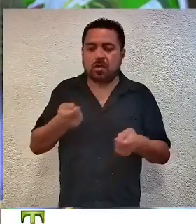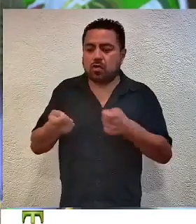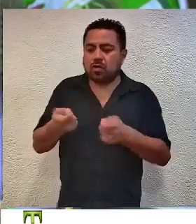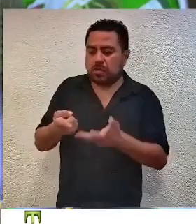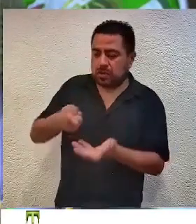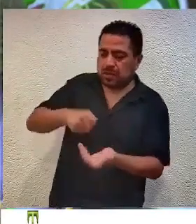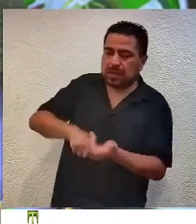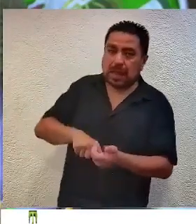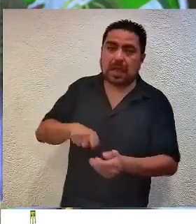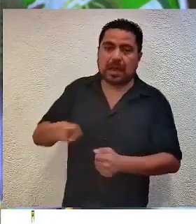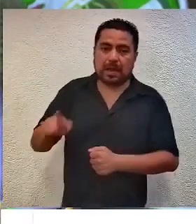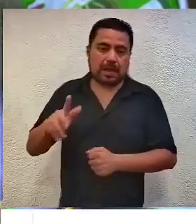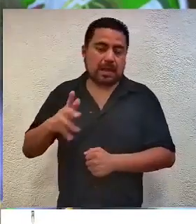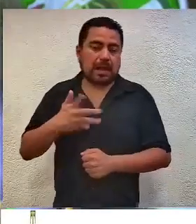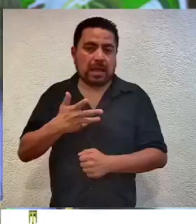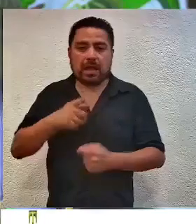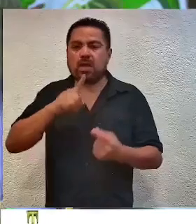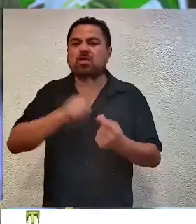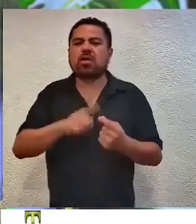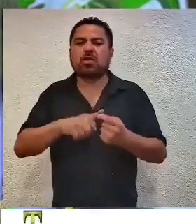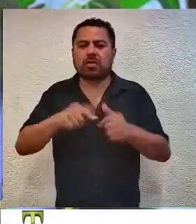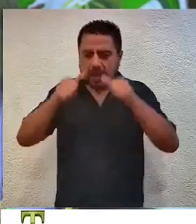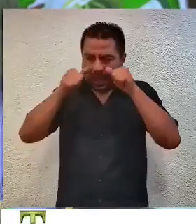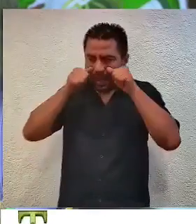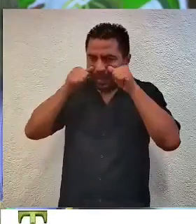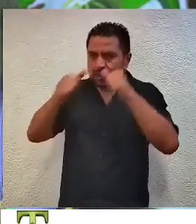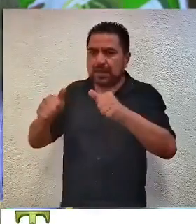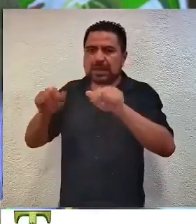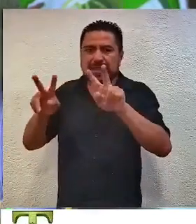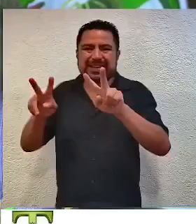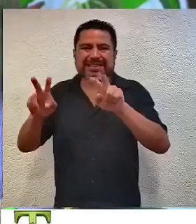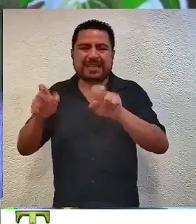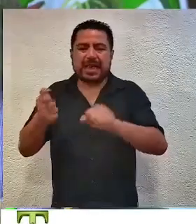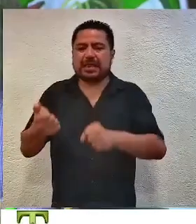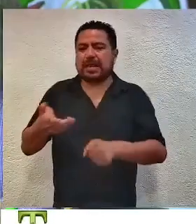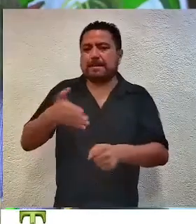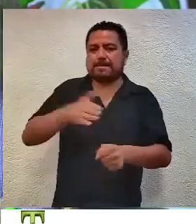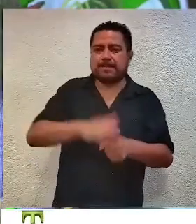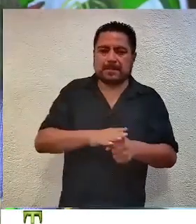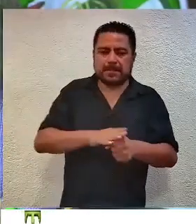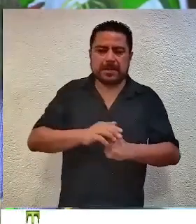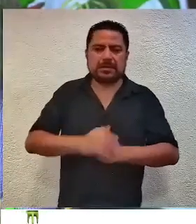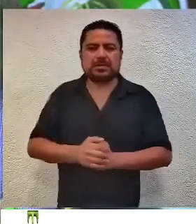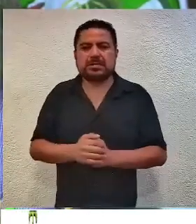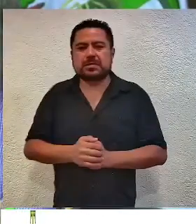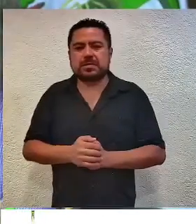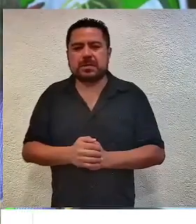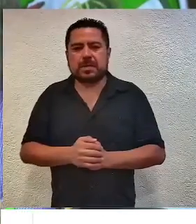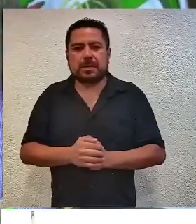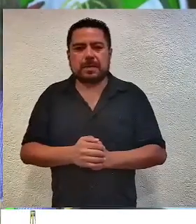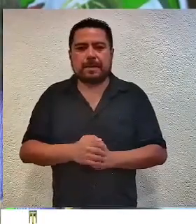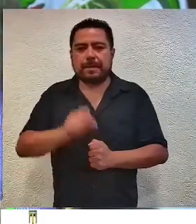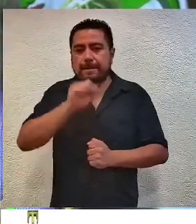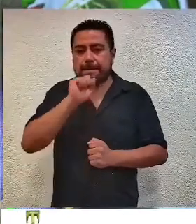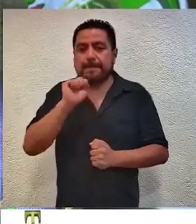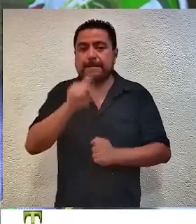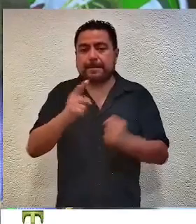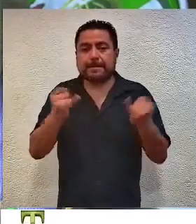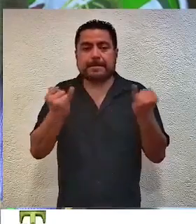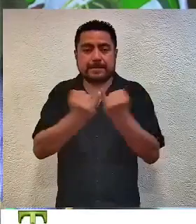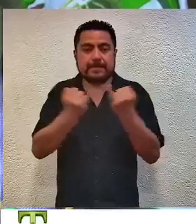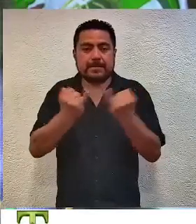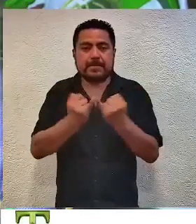interno, donde se atienden asuntos administrativos también.